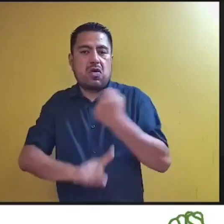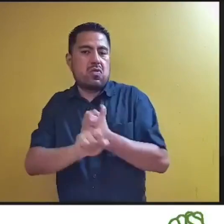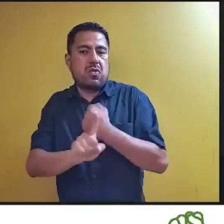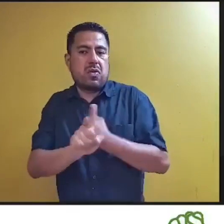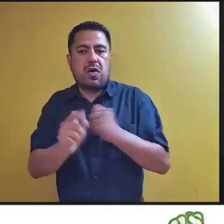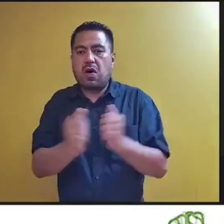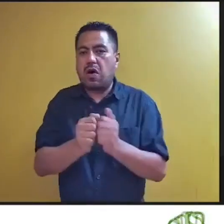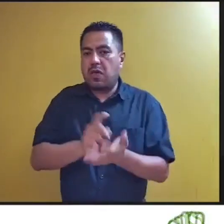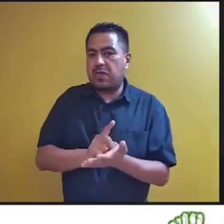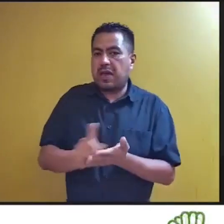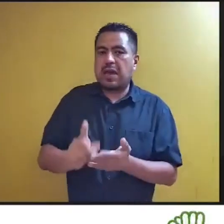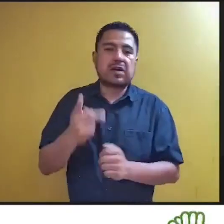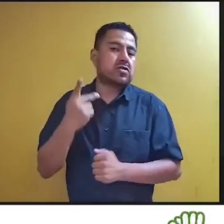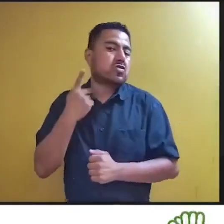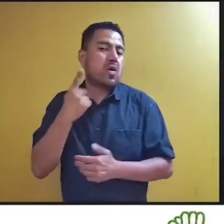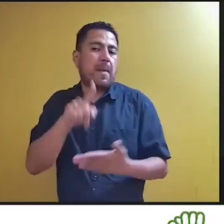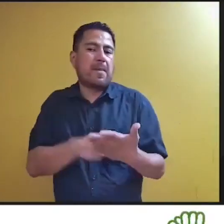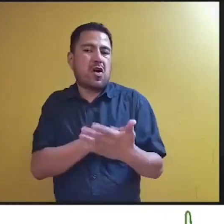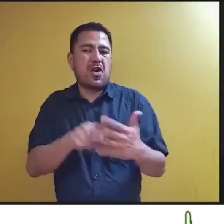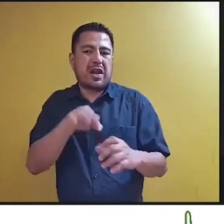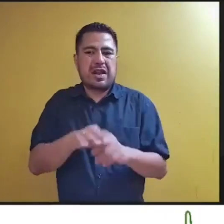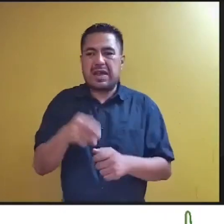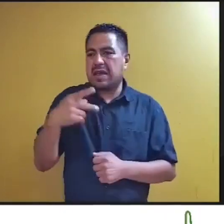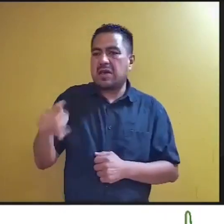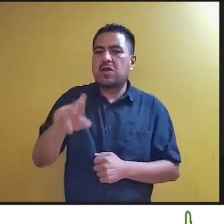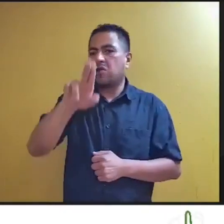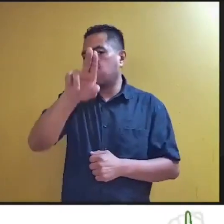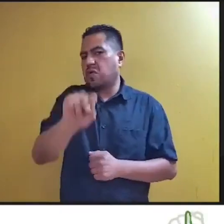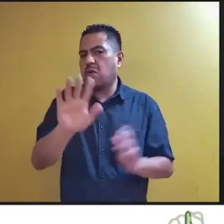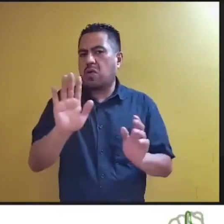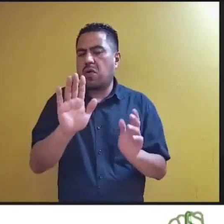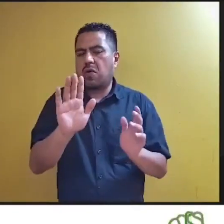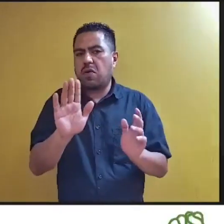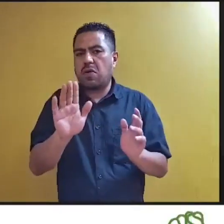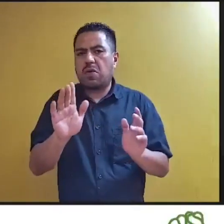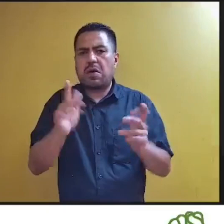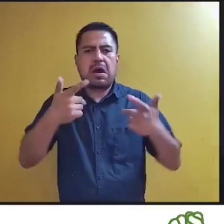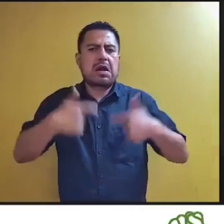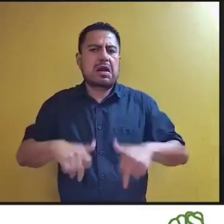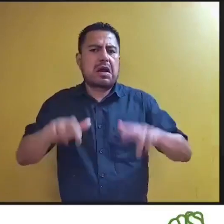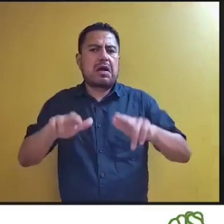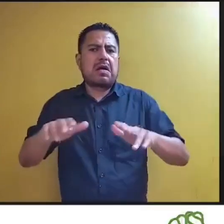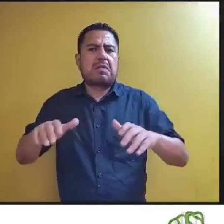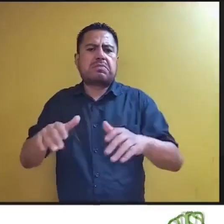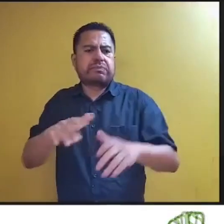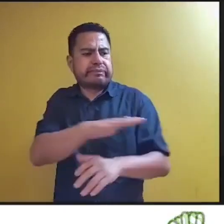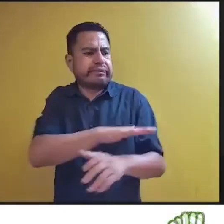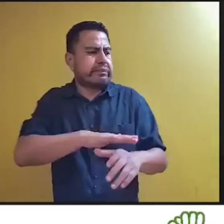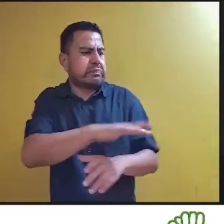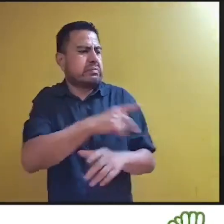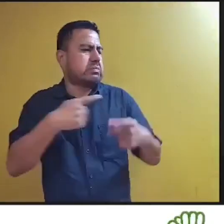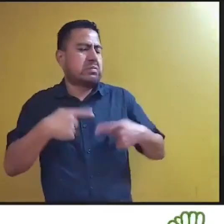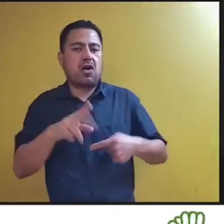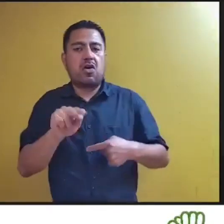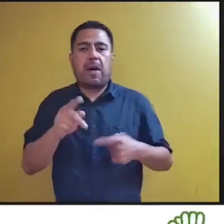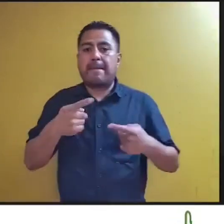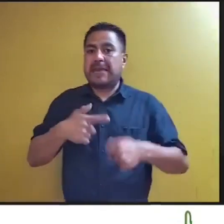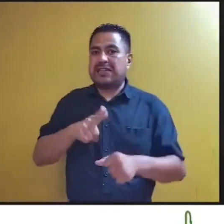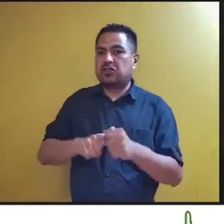un derecho político electoral, no de sus representados, sino de